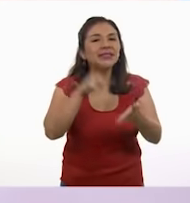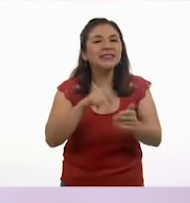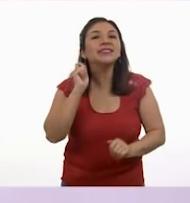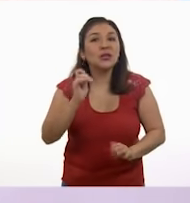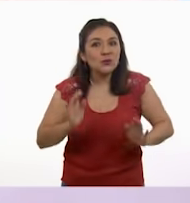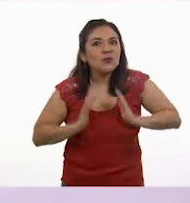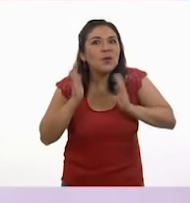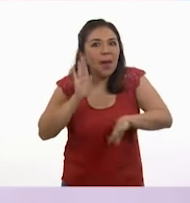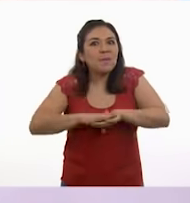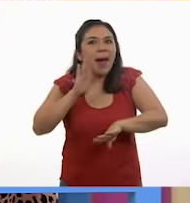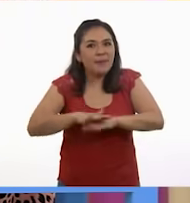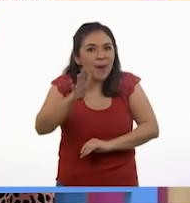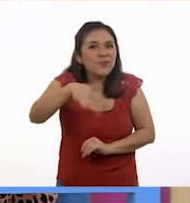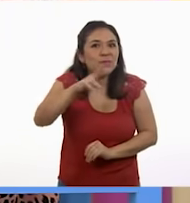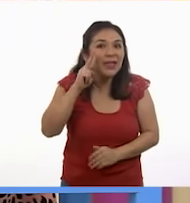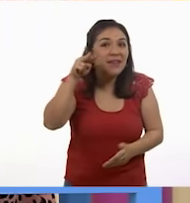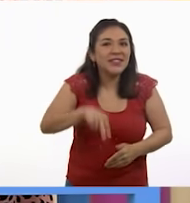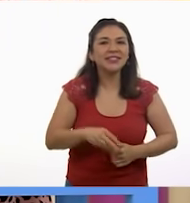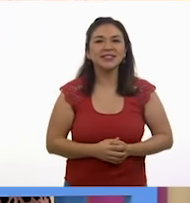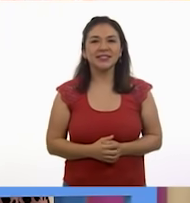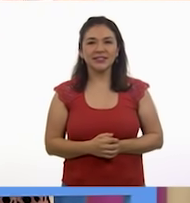sorpresa hay por aquí